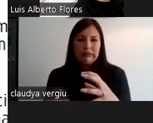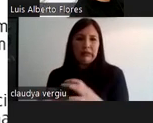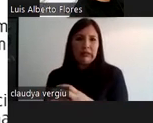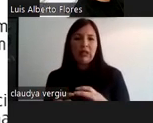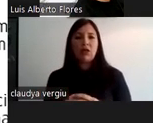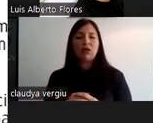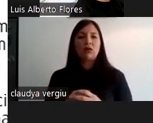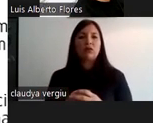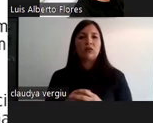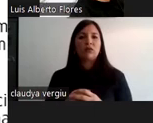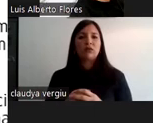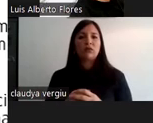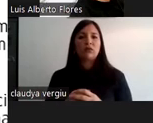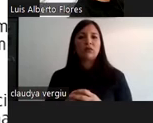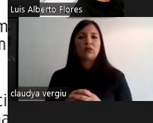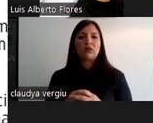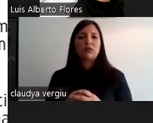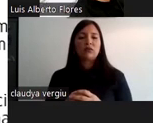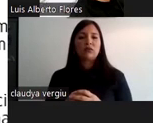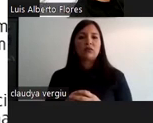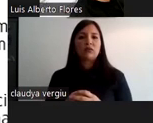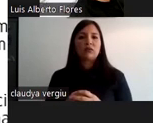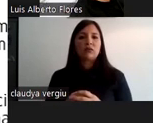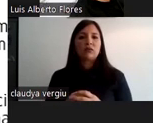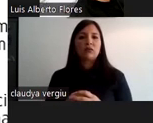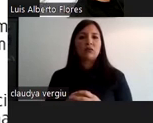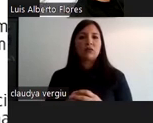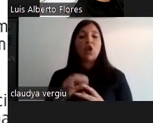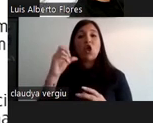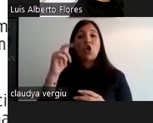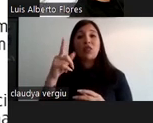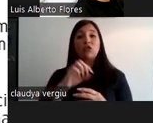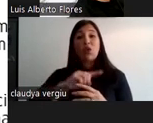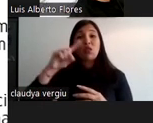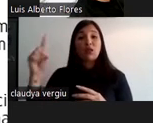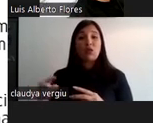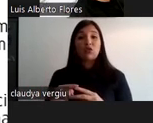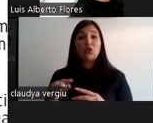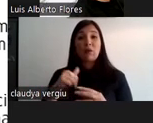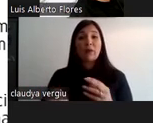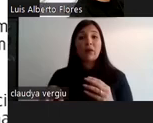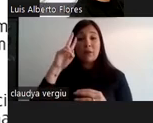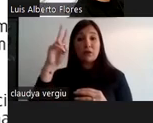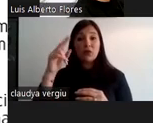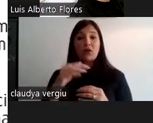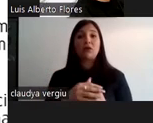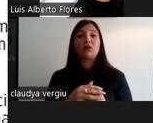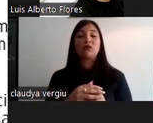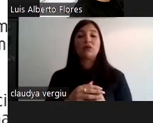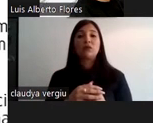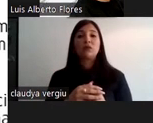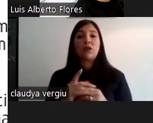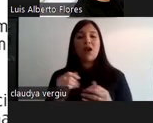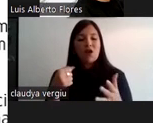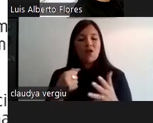todavía a pesar de algunos situación económica que por contexto internacional y también por contexto principalmente también internacional que nos estaba viendo